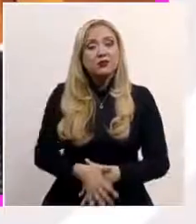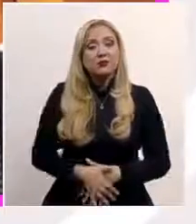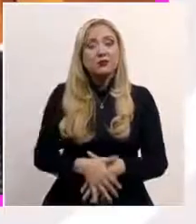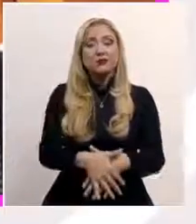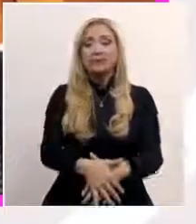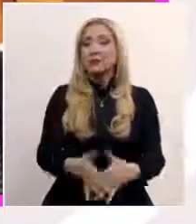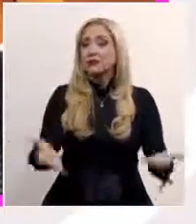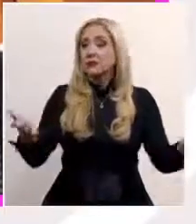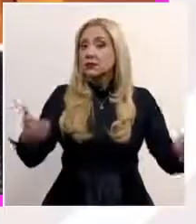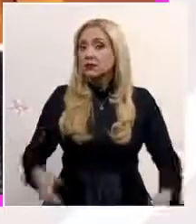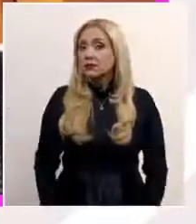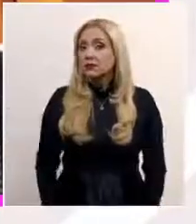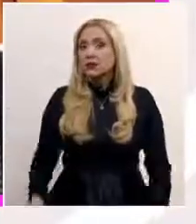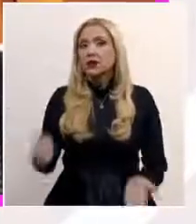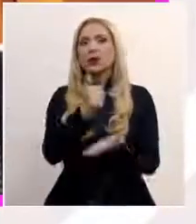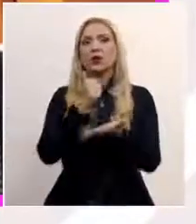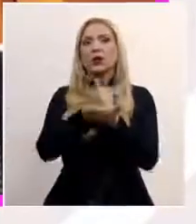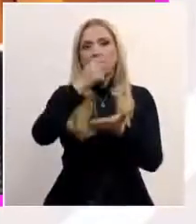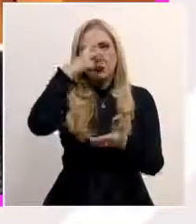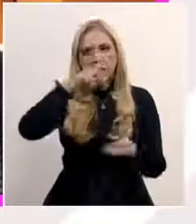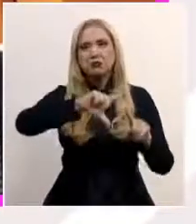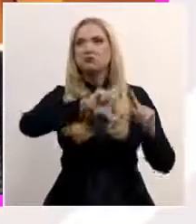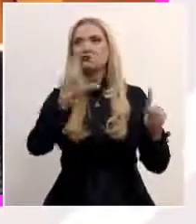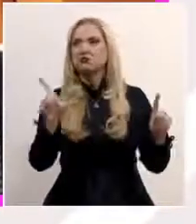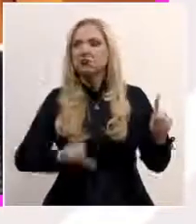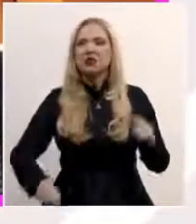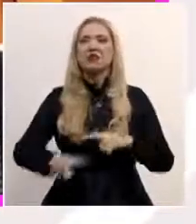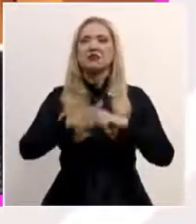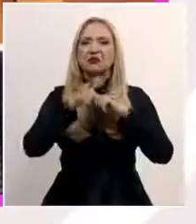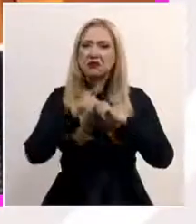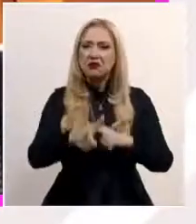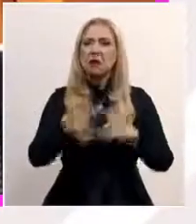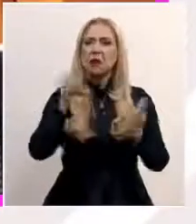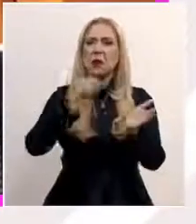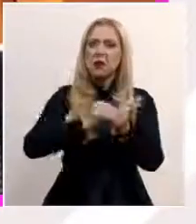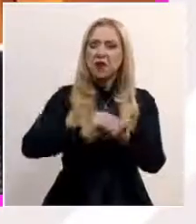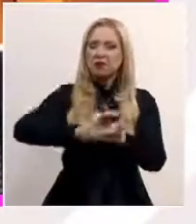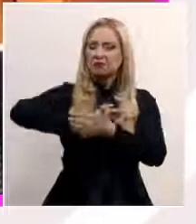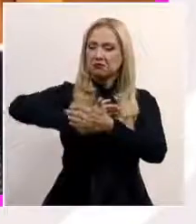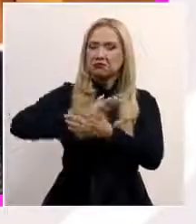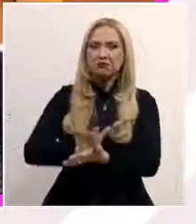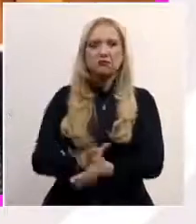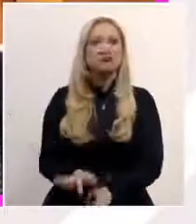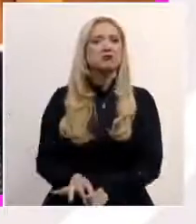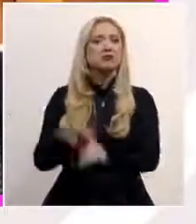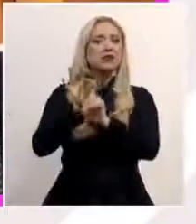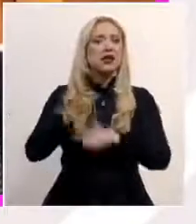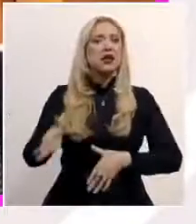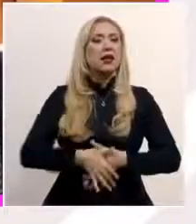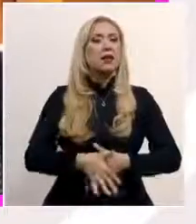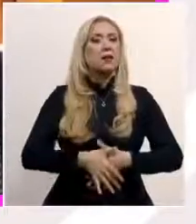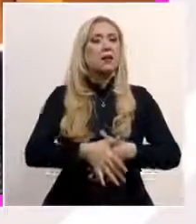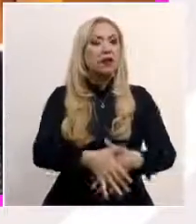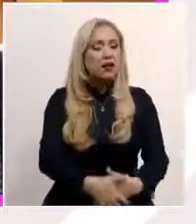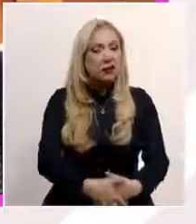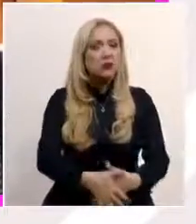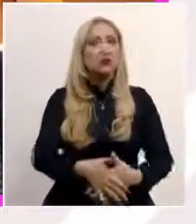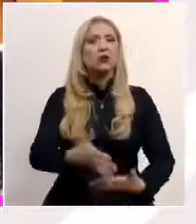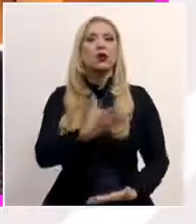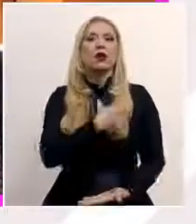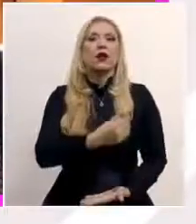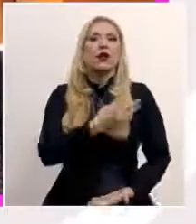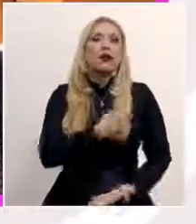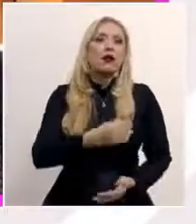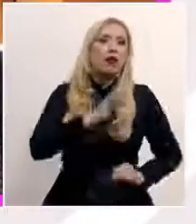nacional sigue siendo un tema la discriminación por embarazo y también por maternidad.